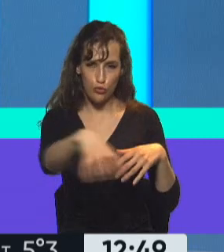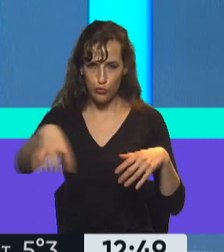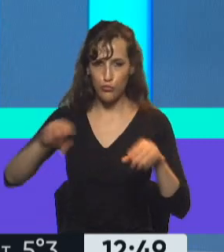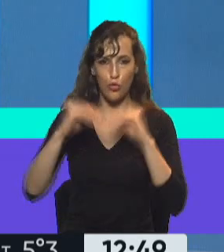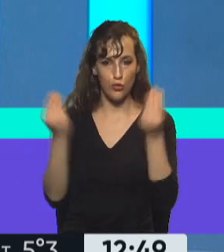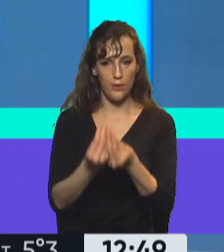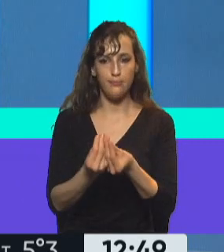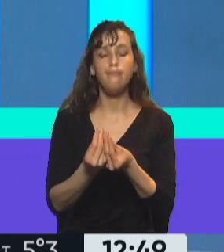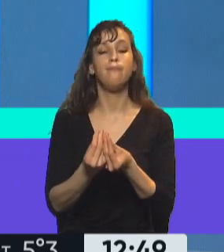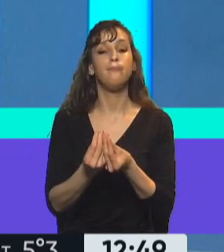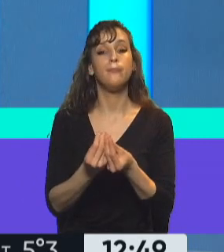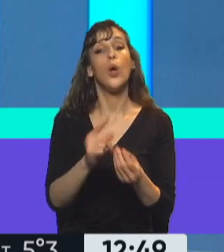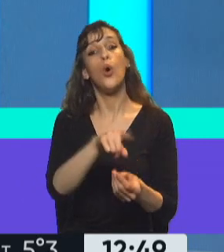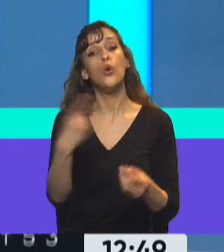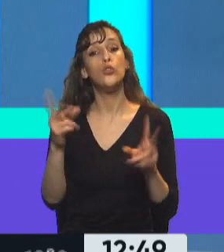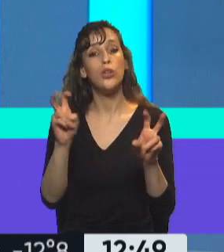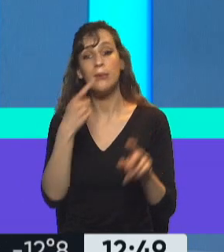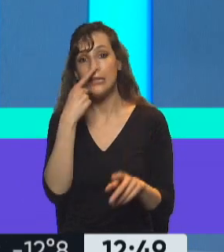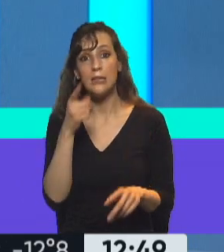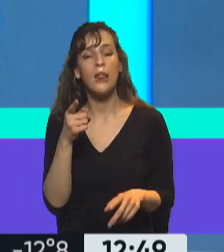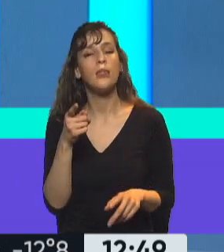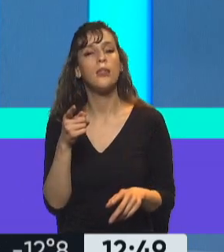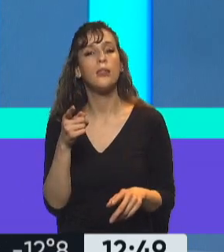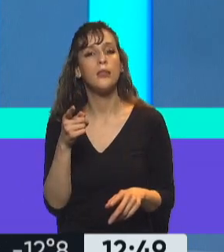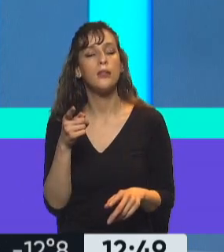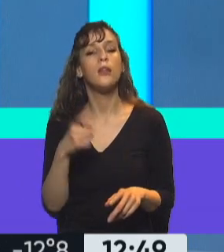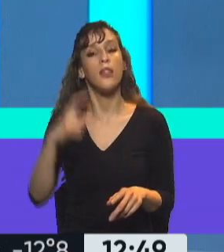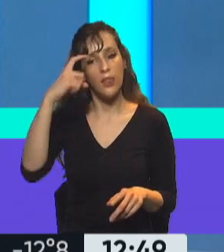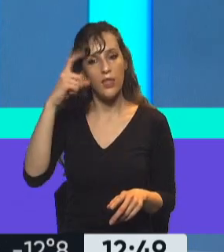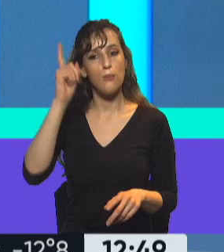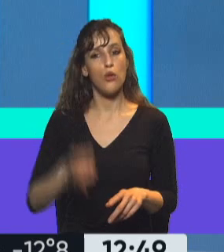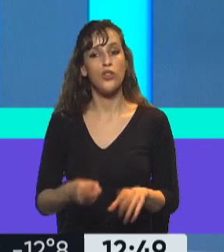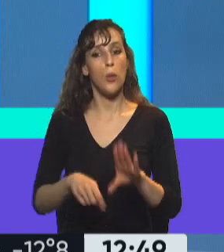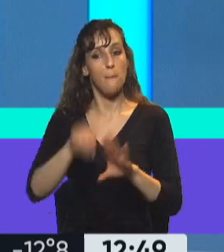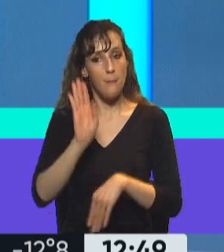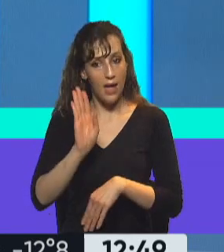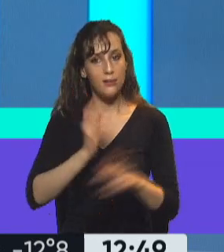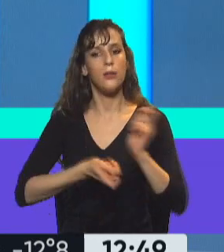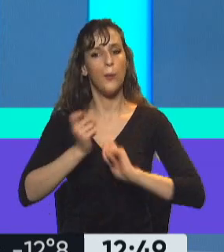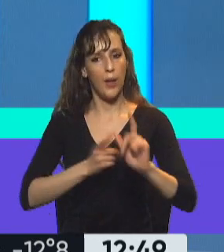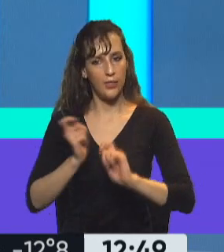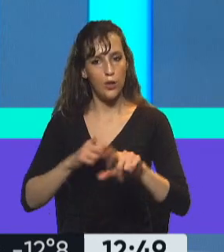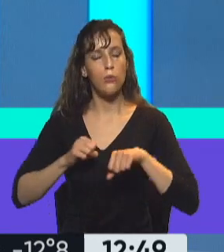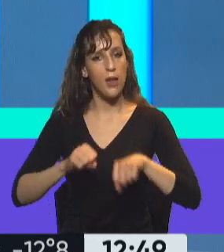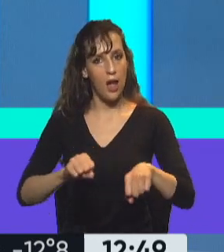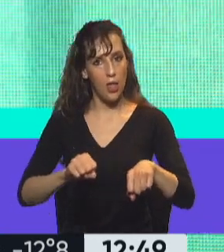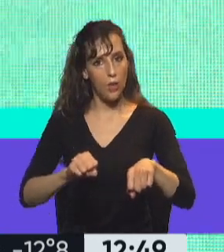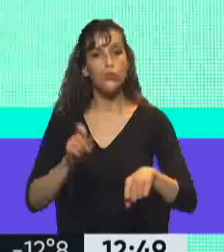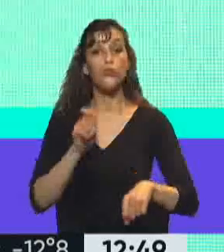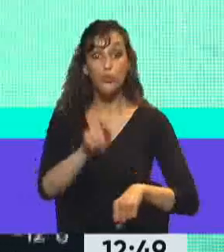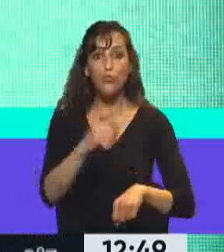yo no lo tenía es que a esta altura más del 10 por ciento de las ventas en supermercados corresponden a productos de